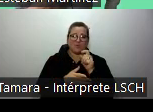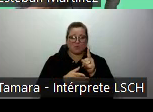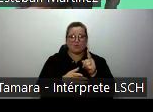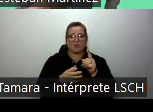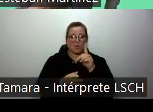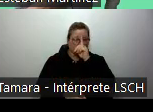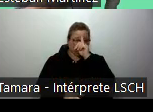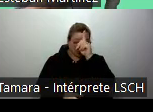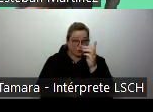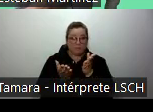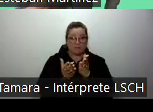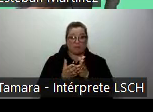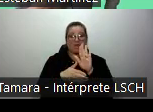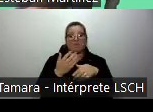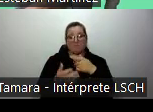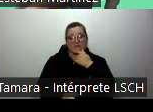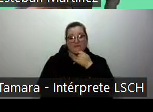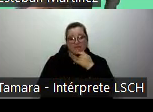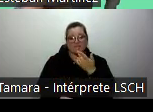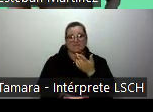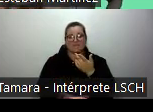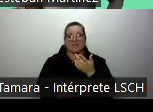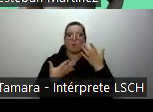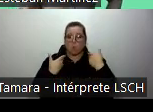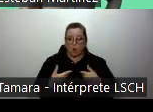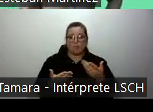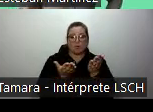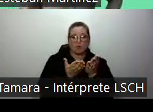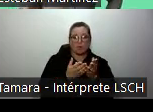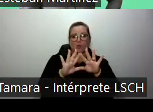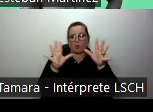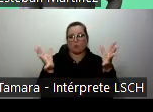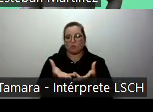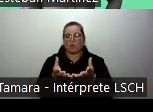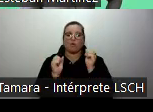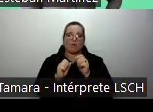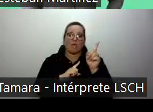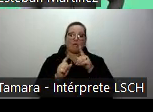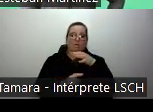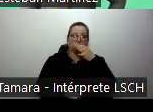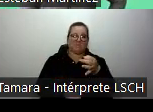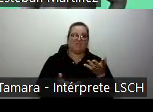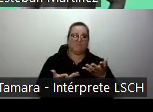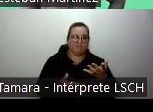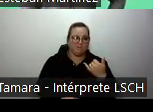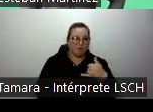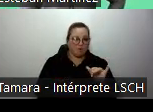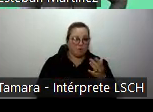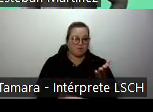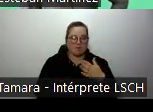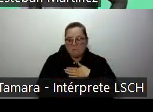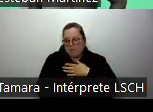te hace mucho más fácil gestión de proyecto fisiología hay de todo Ustedes son un mundo de hecho puede ser que algunos digan Oye pero cómo no le gustó esto si a mí me